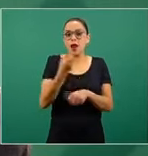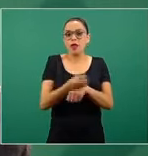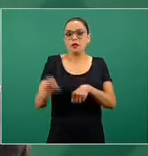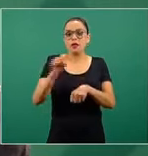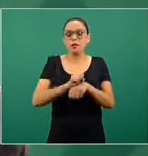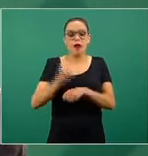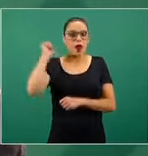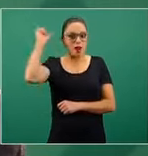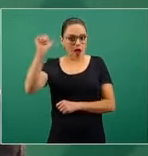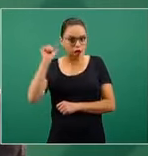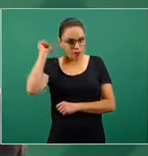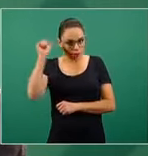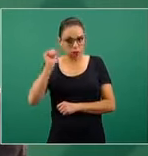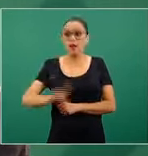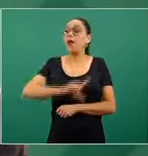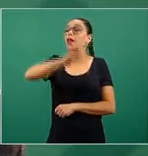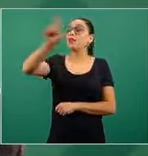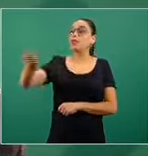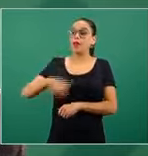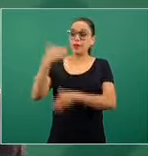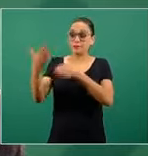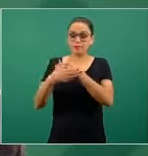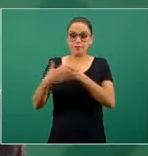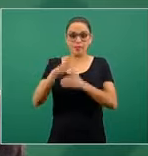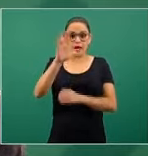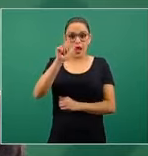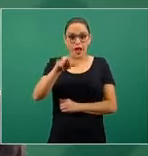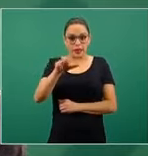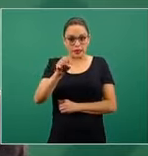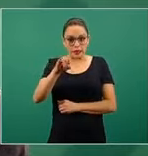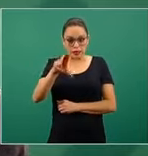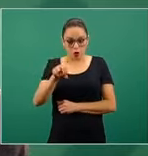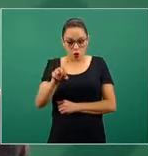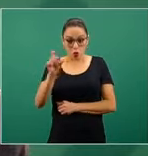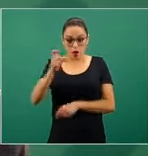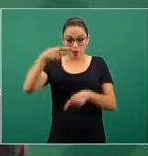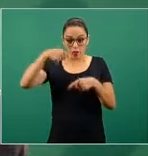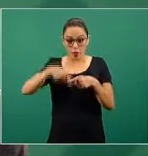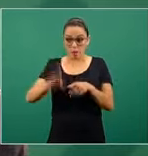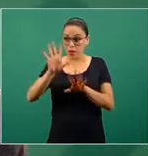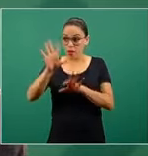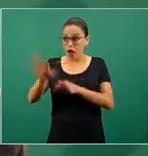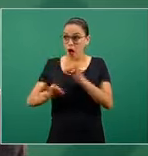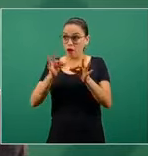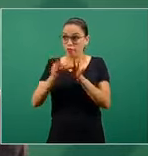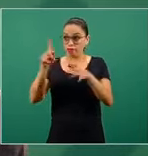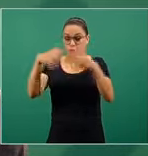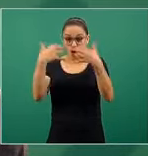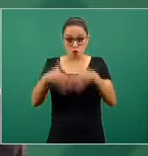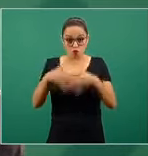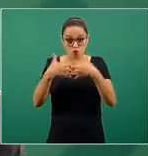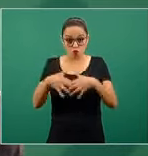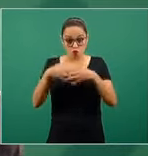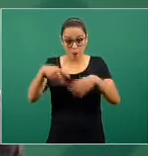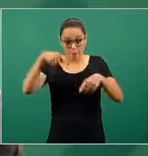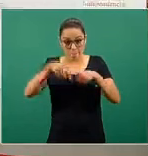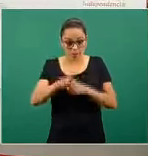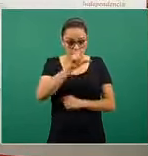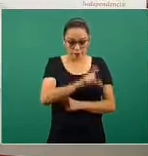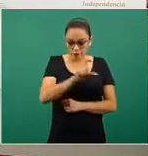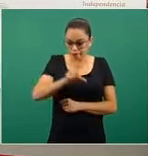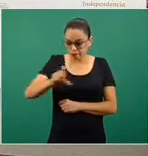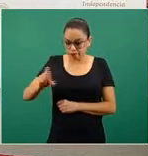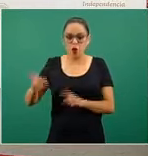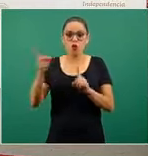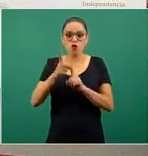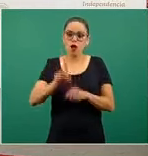momento las de CanSino, que todavía no empiezan, pero se empezarán en su momento cuando la planta esté completamente operando, a envasarse en esta planta